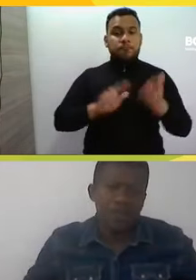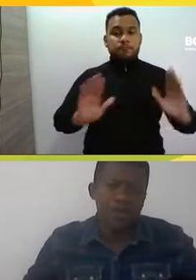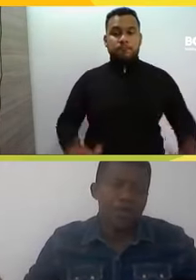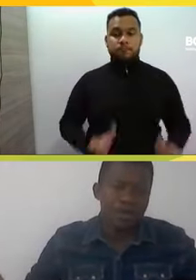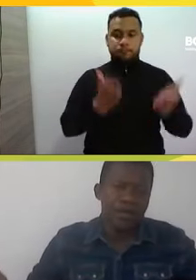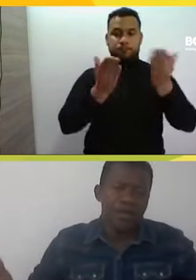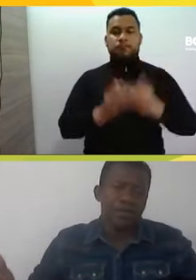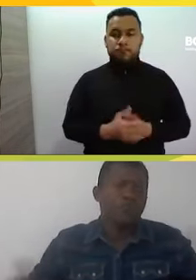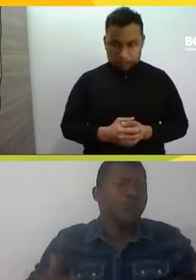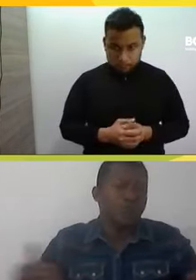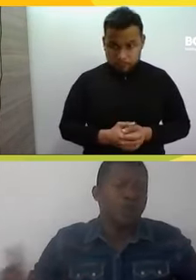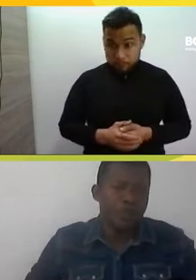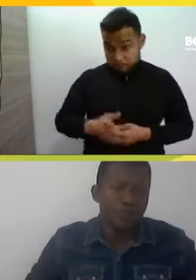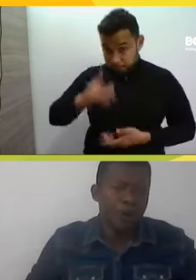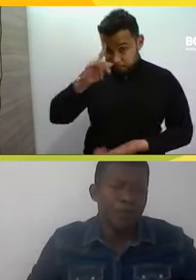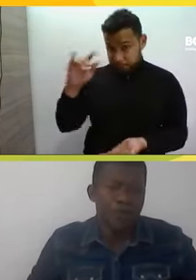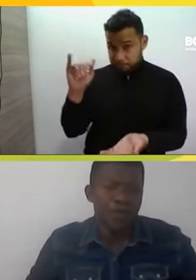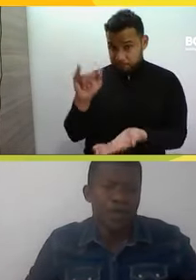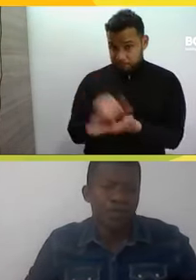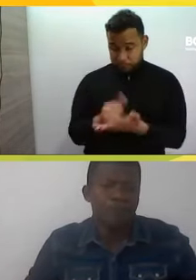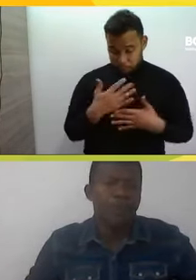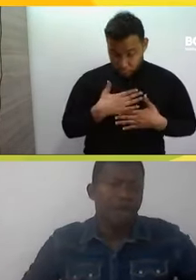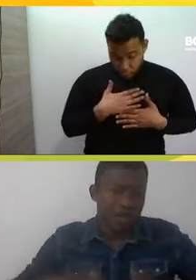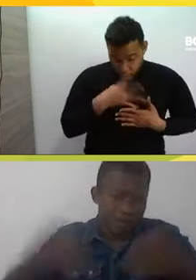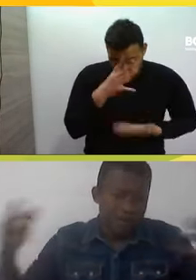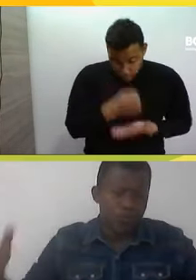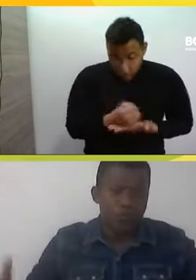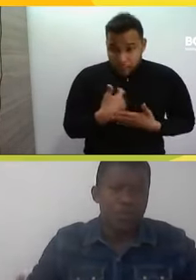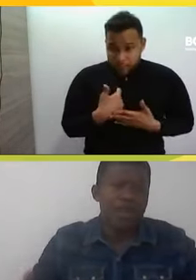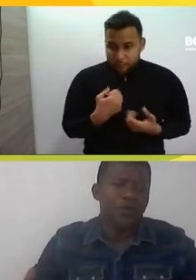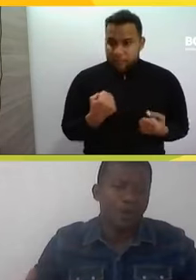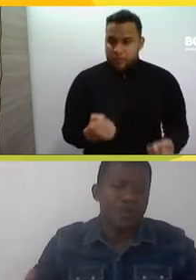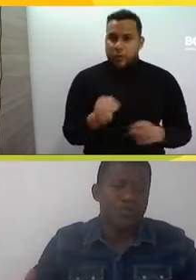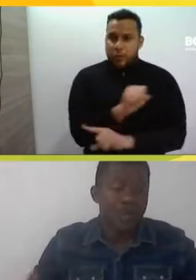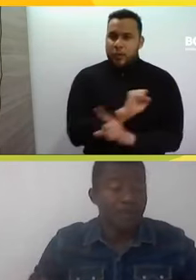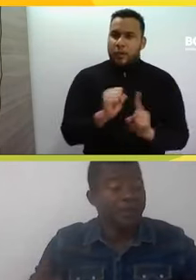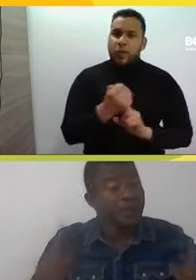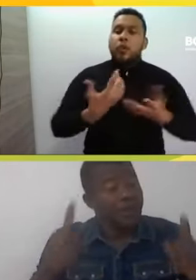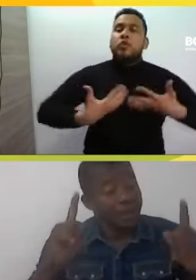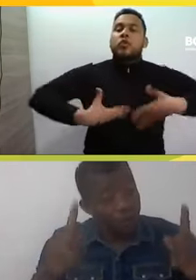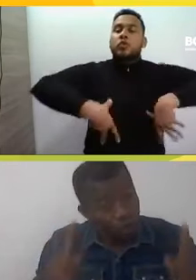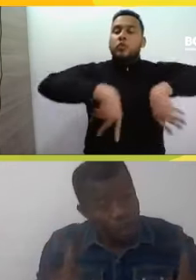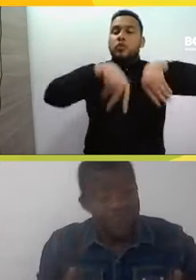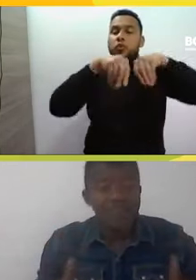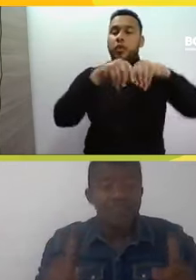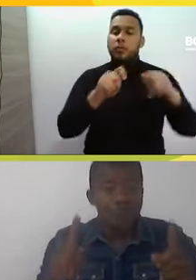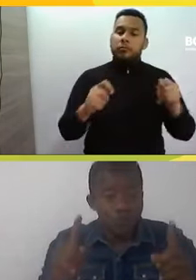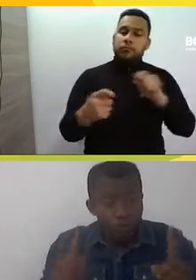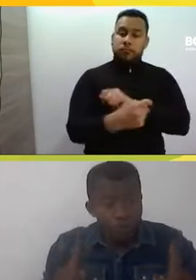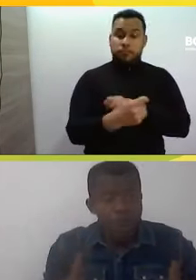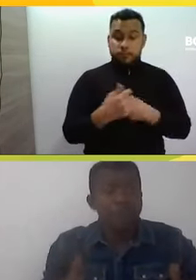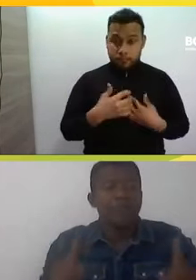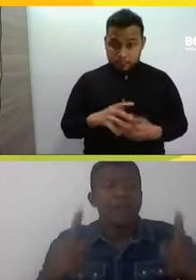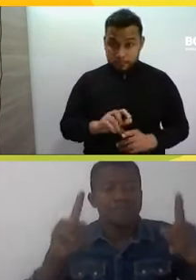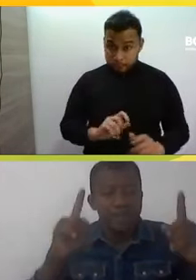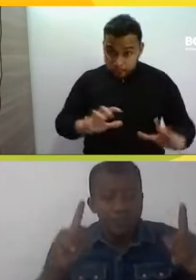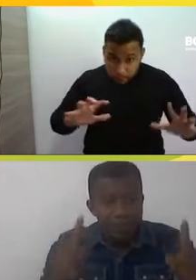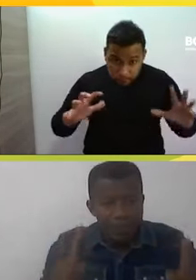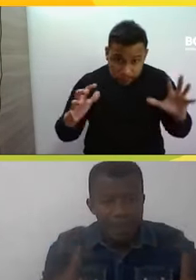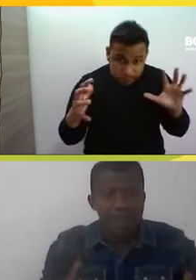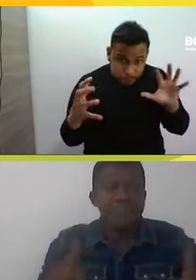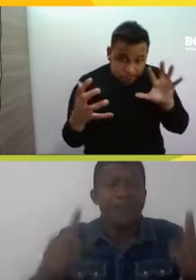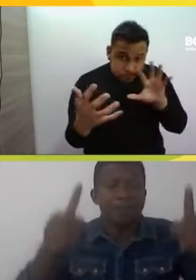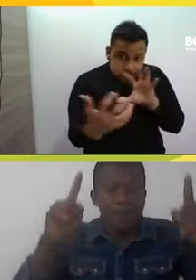Entonces, yo creo que es mucho lo que hemos aportado a esta sociedad globalizada. La globalización no es más que